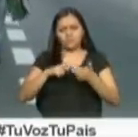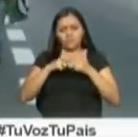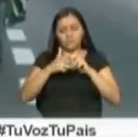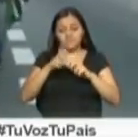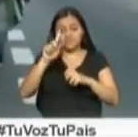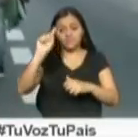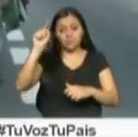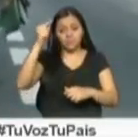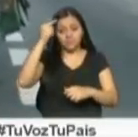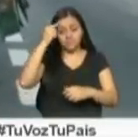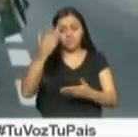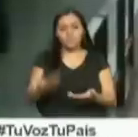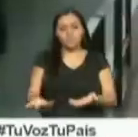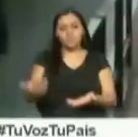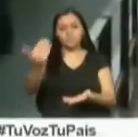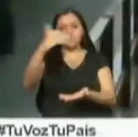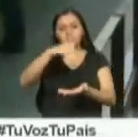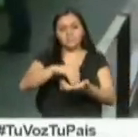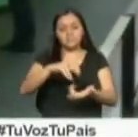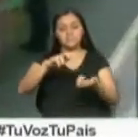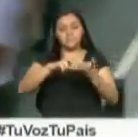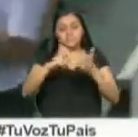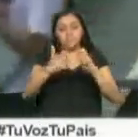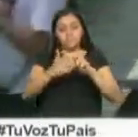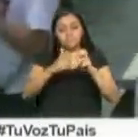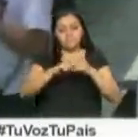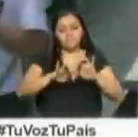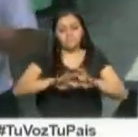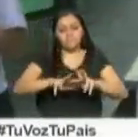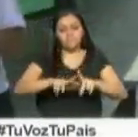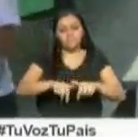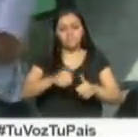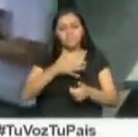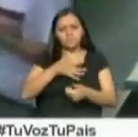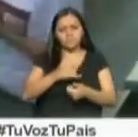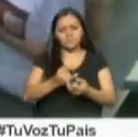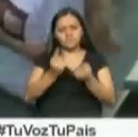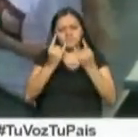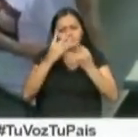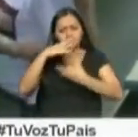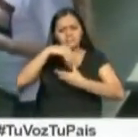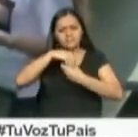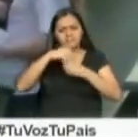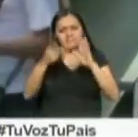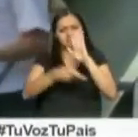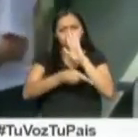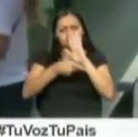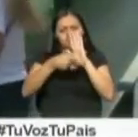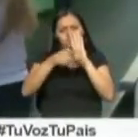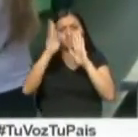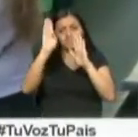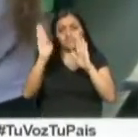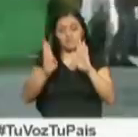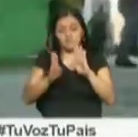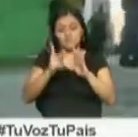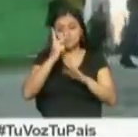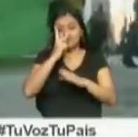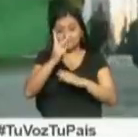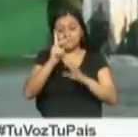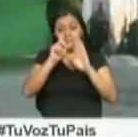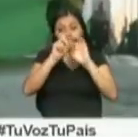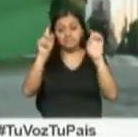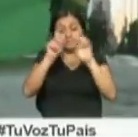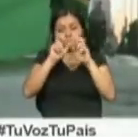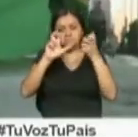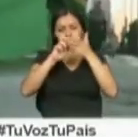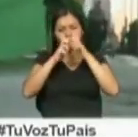que el gobierno busca sofocar la operación Lavallato, que investiga la red de sobornos millonarios en la estatal Petrobras, en la que se han implicado empresarios